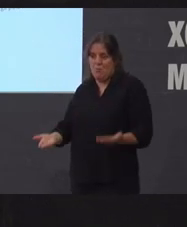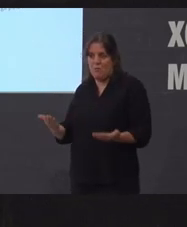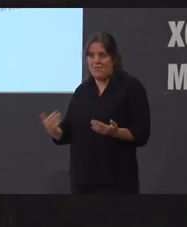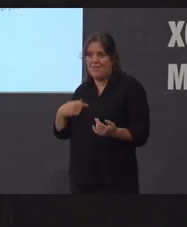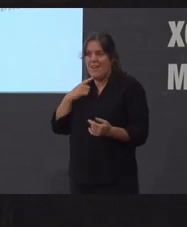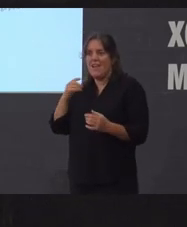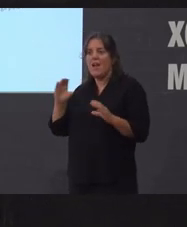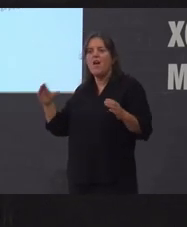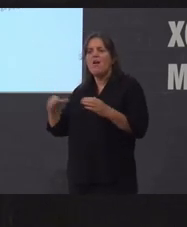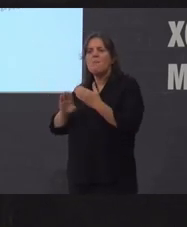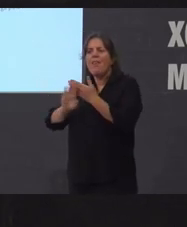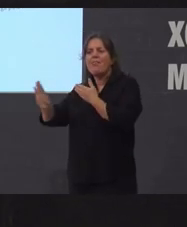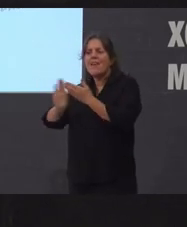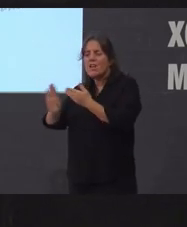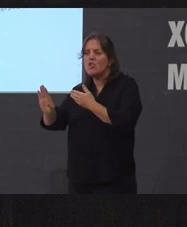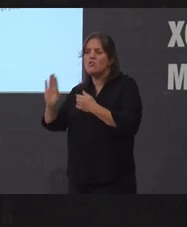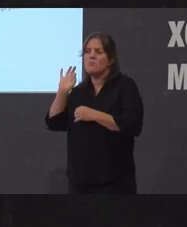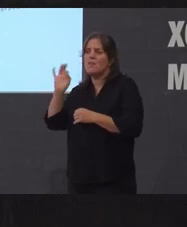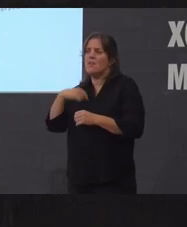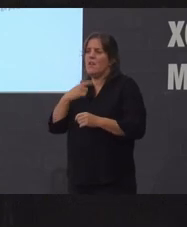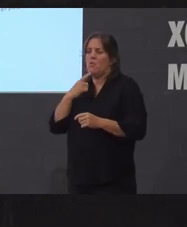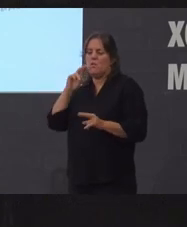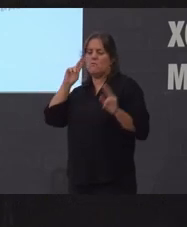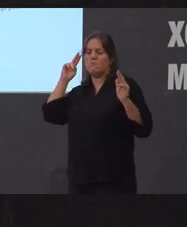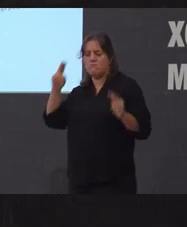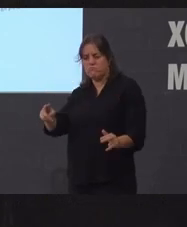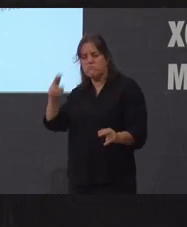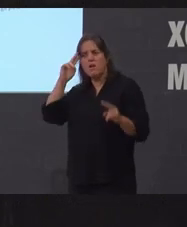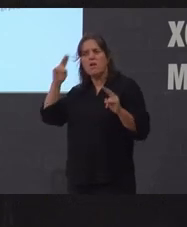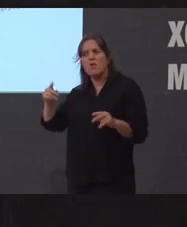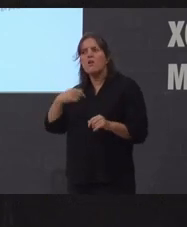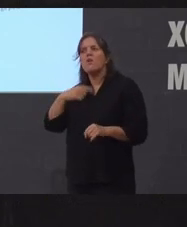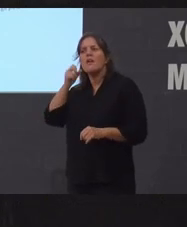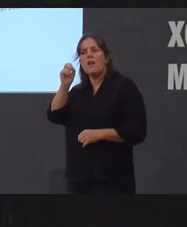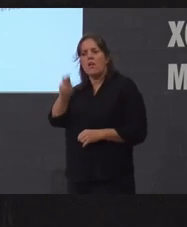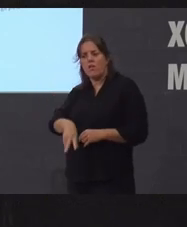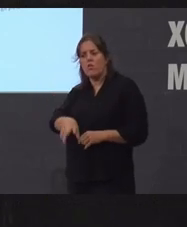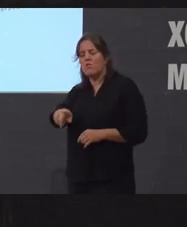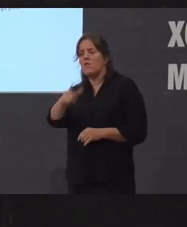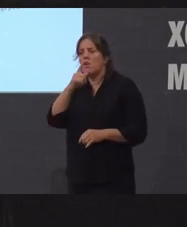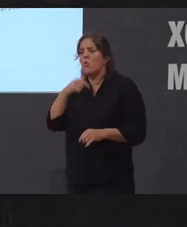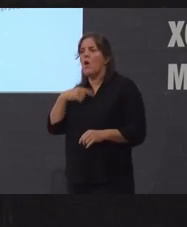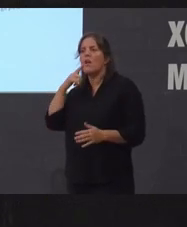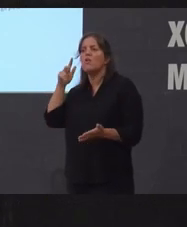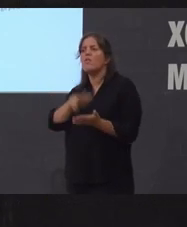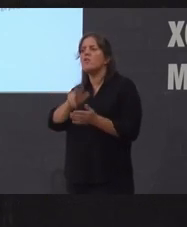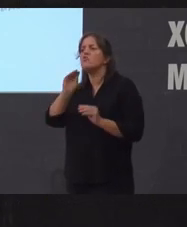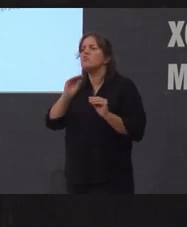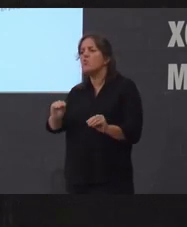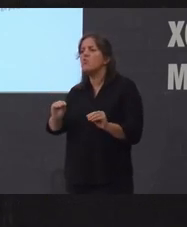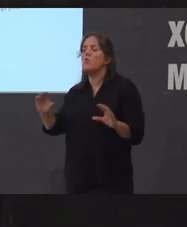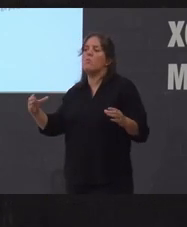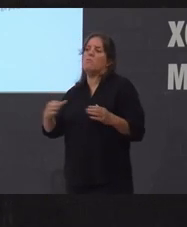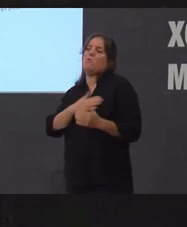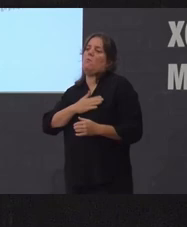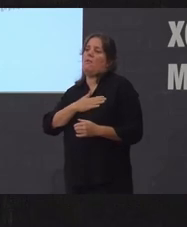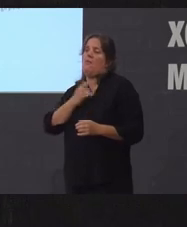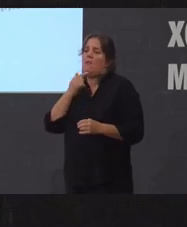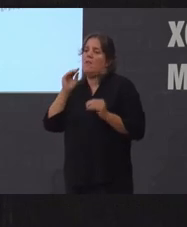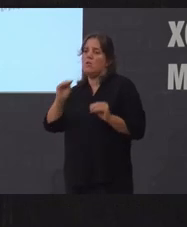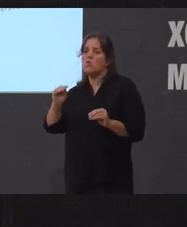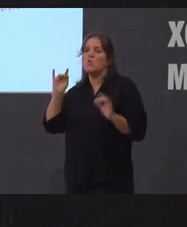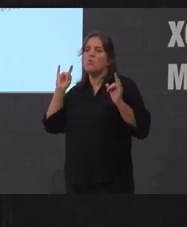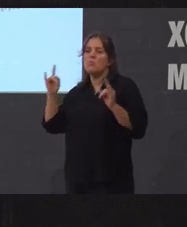veciñanza conseguira que se recoñecese a súa personalidade xurídica, que se recoñecesen como entes xurídicos e que se lle recoñecese a propiedade sobre estes